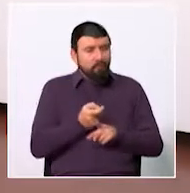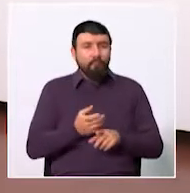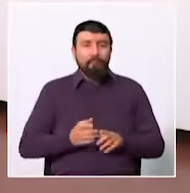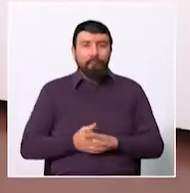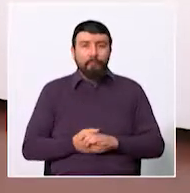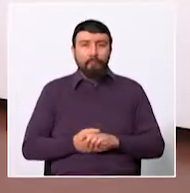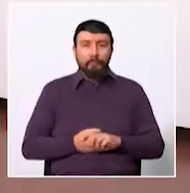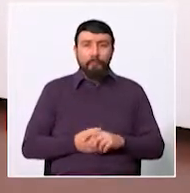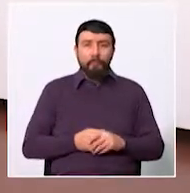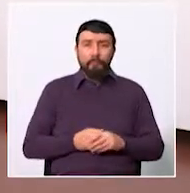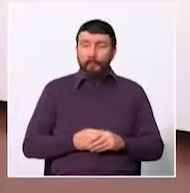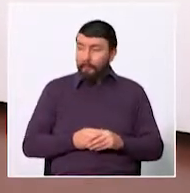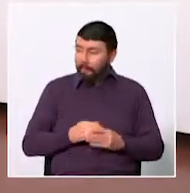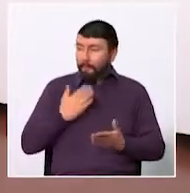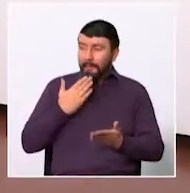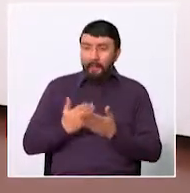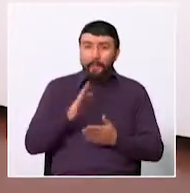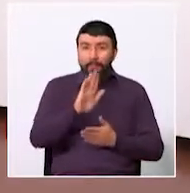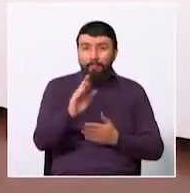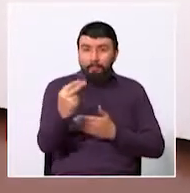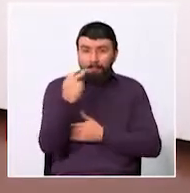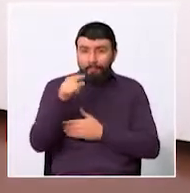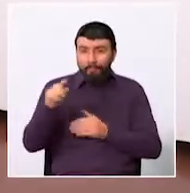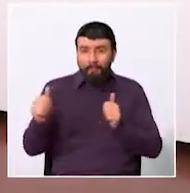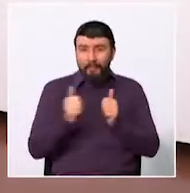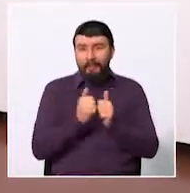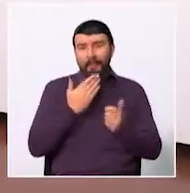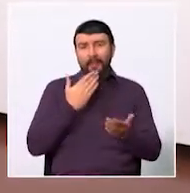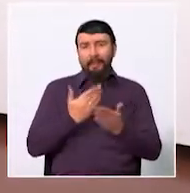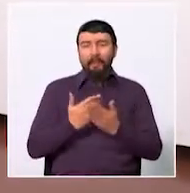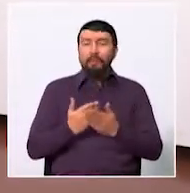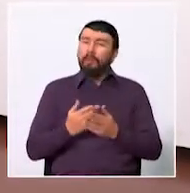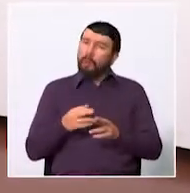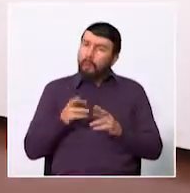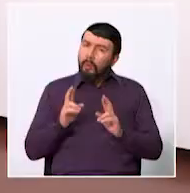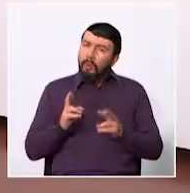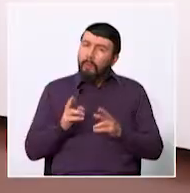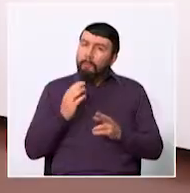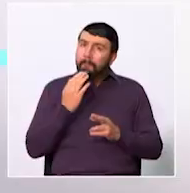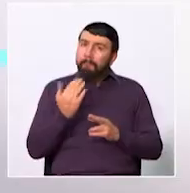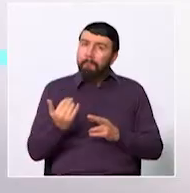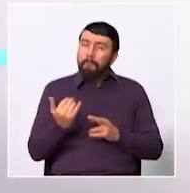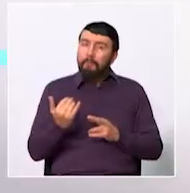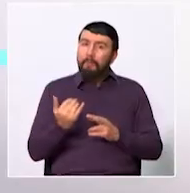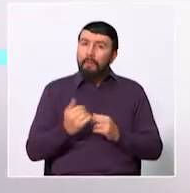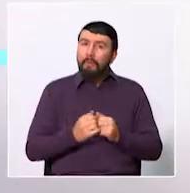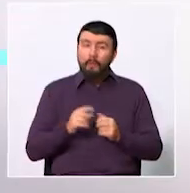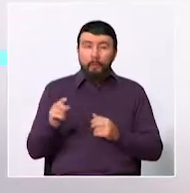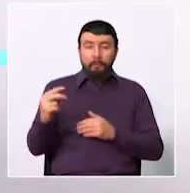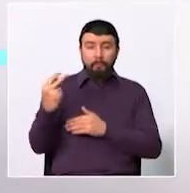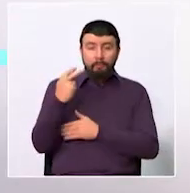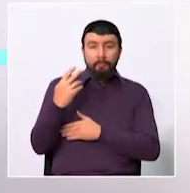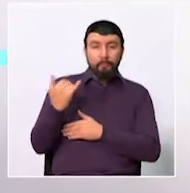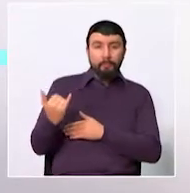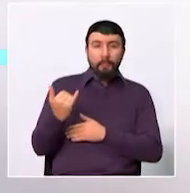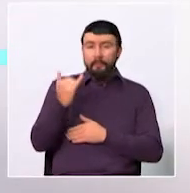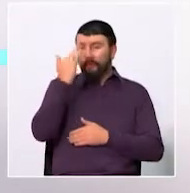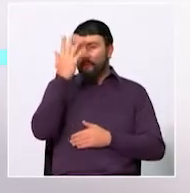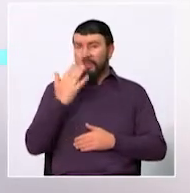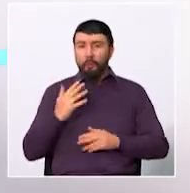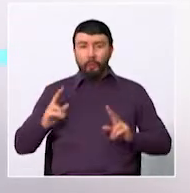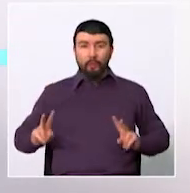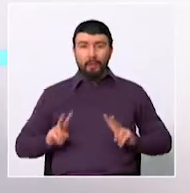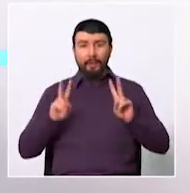mil gracias por estar con nosotros y esperamos que nos sigan también en facebook y en este momento que están